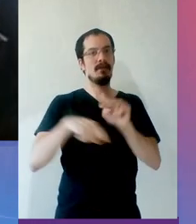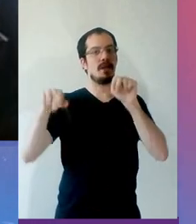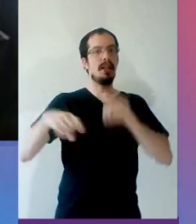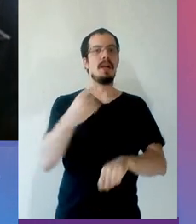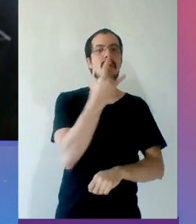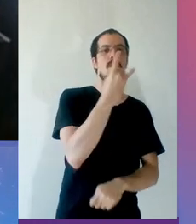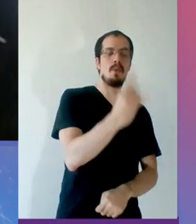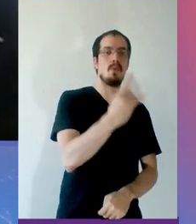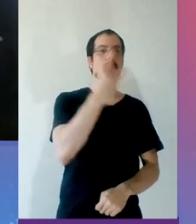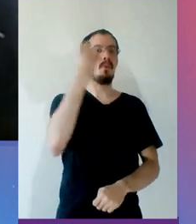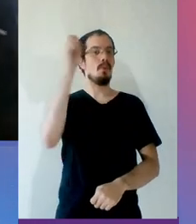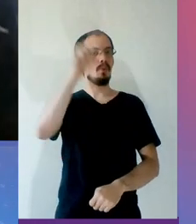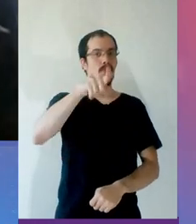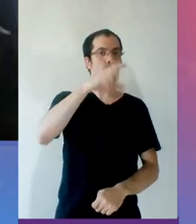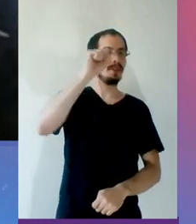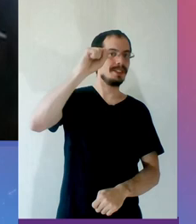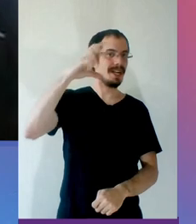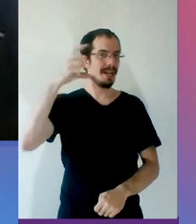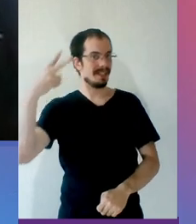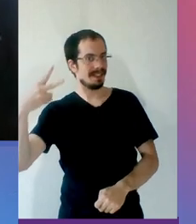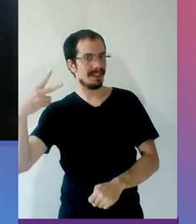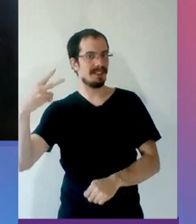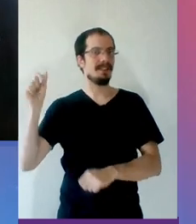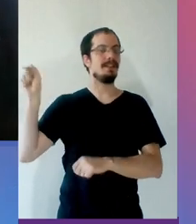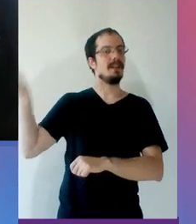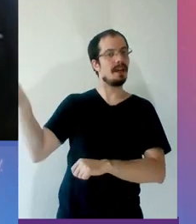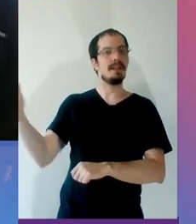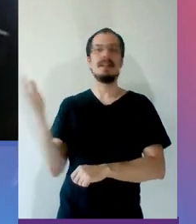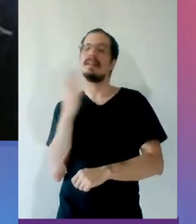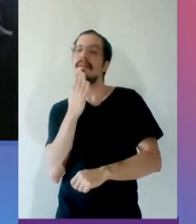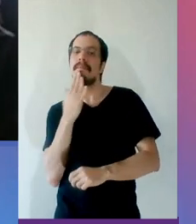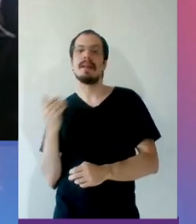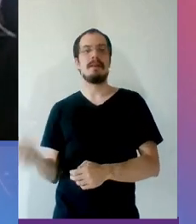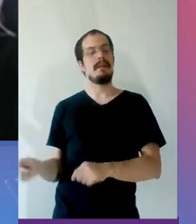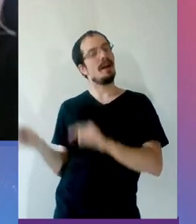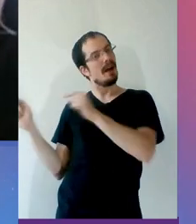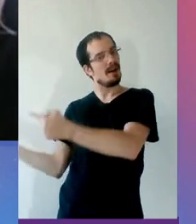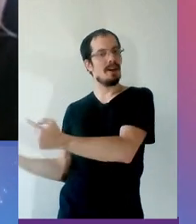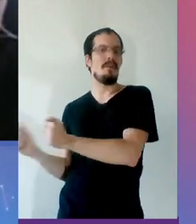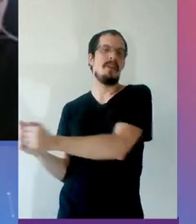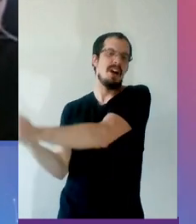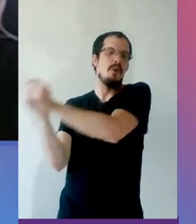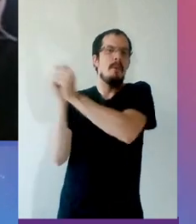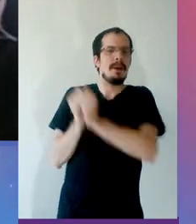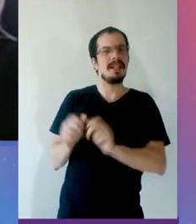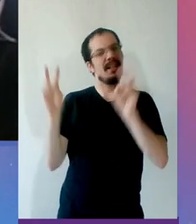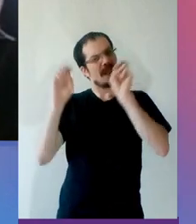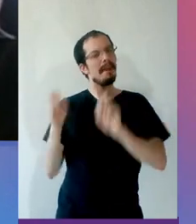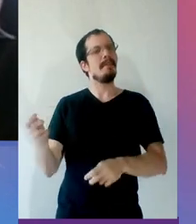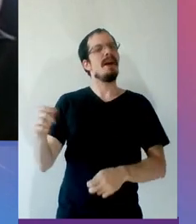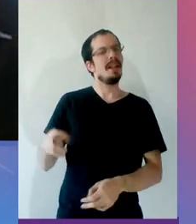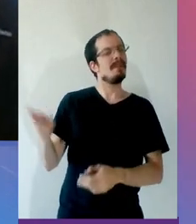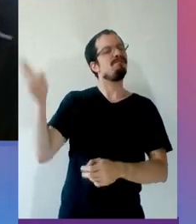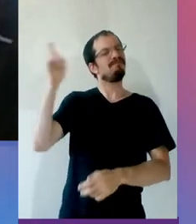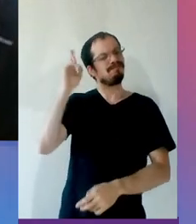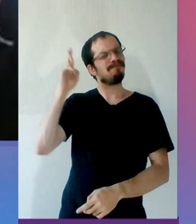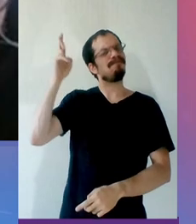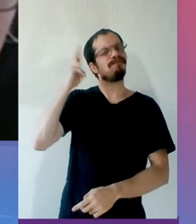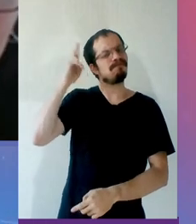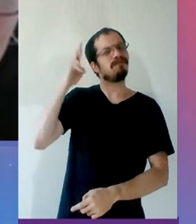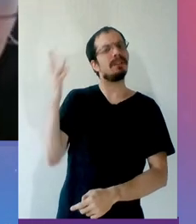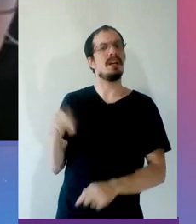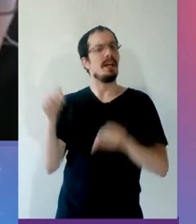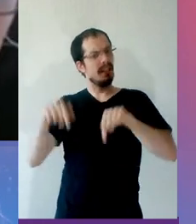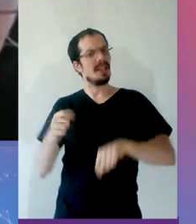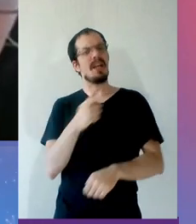Universidad de Santiago de Chile, que nos va a compartir hoy día sus reflexiones respecto a las preguntas que